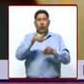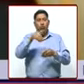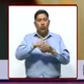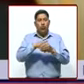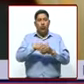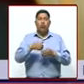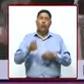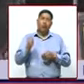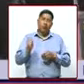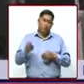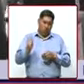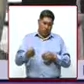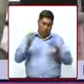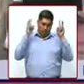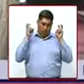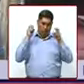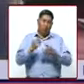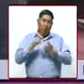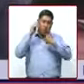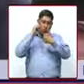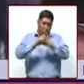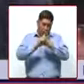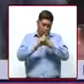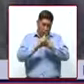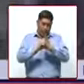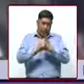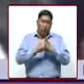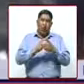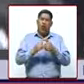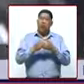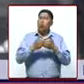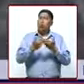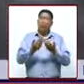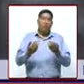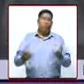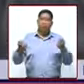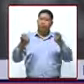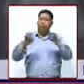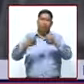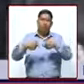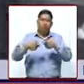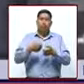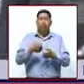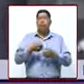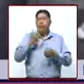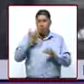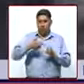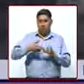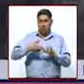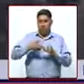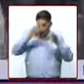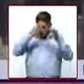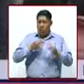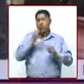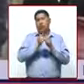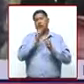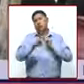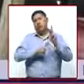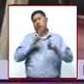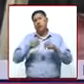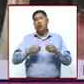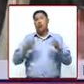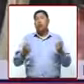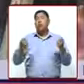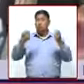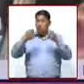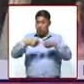los siguientes temas. Número uno, subvención de los hidrocarburos para decidir con el pueblo si mantenemos